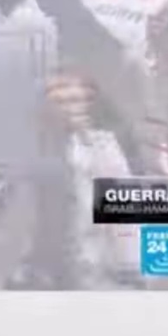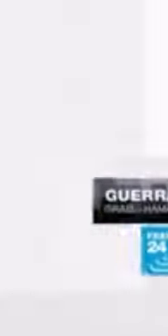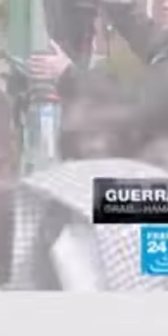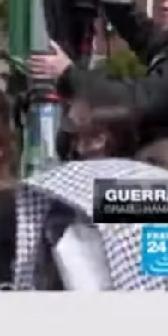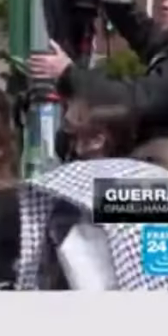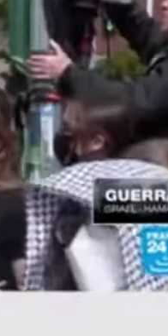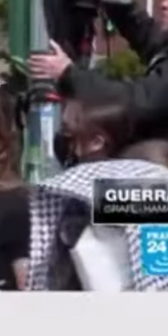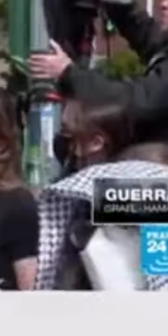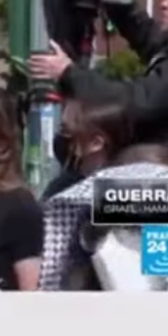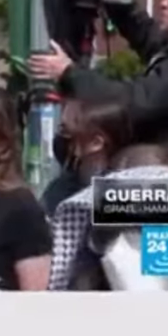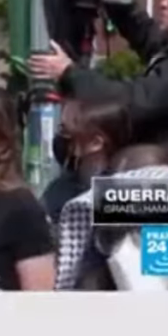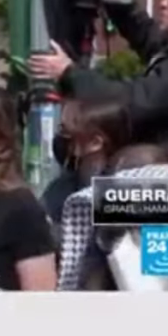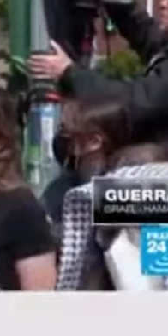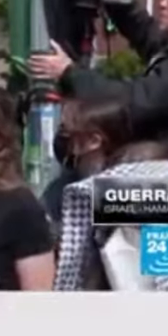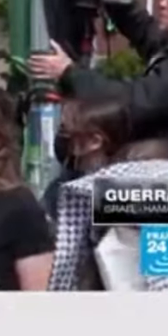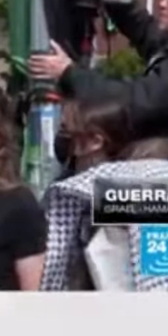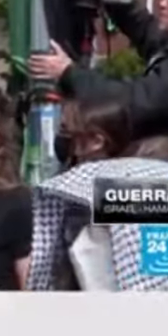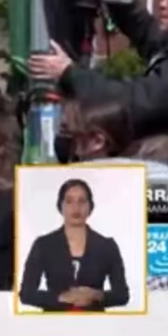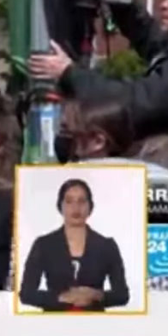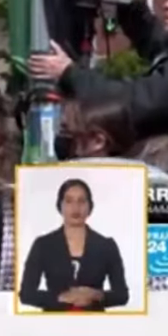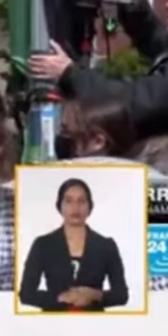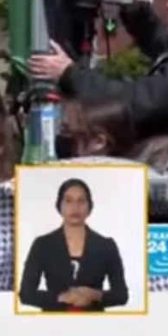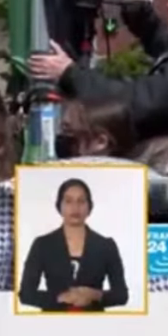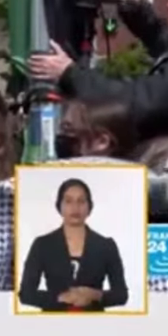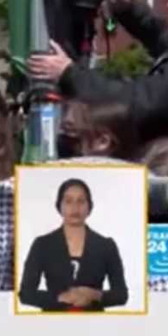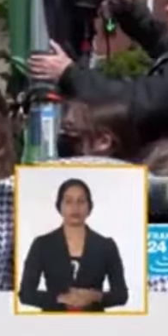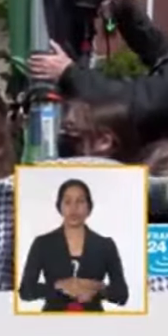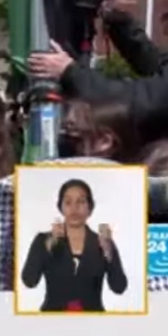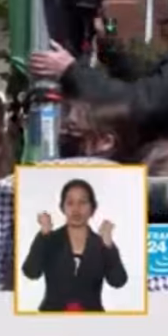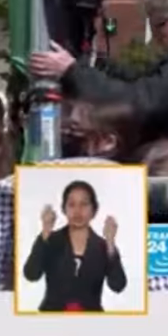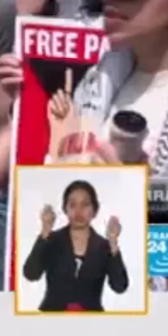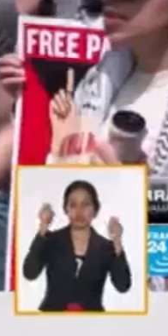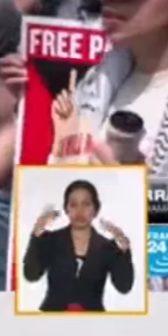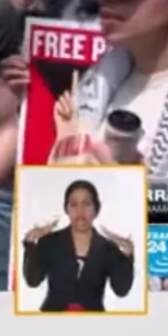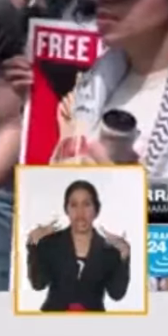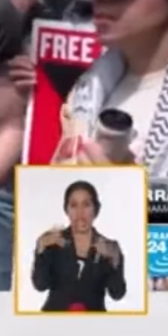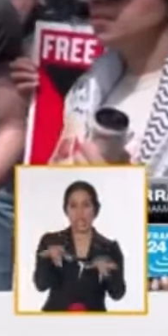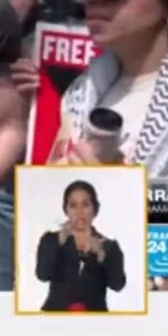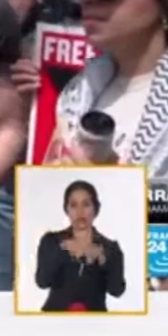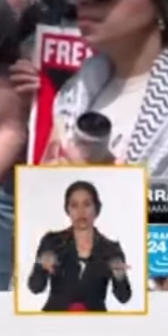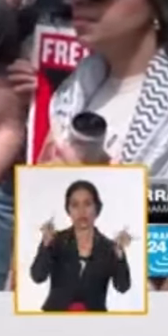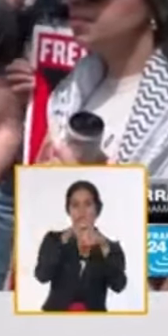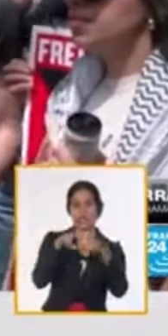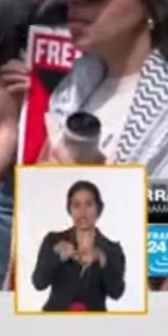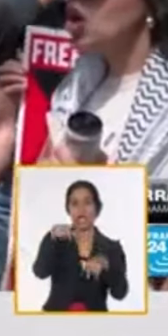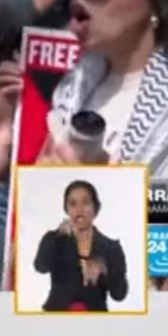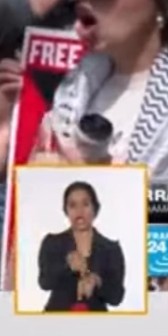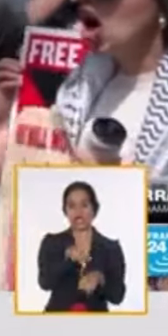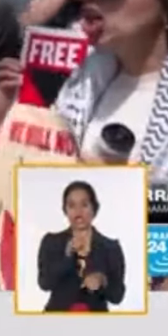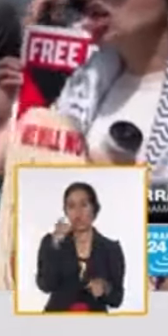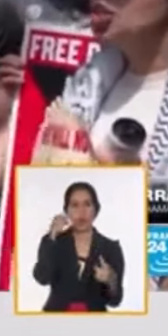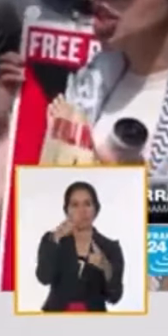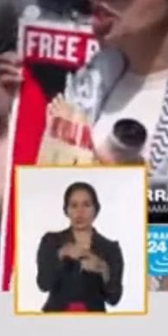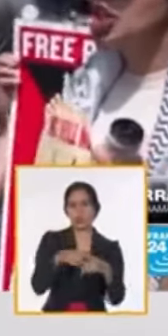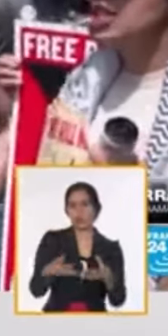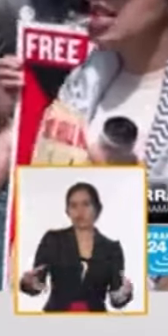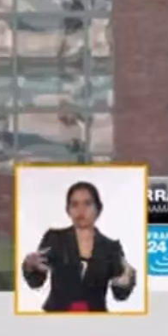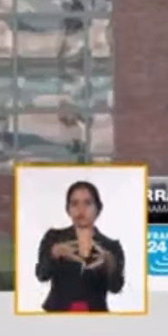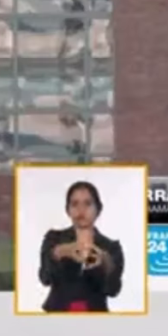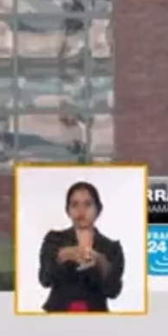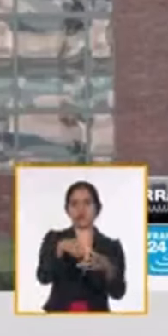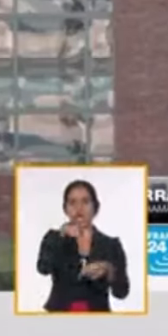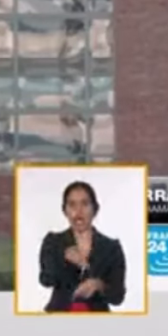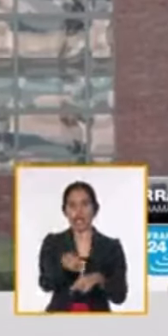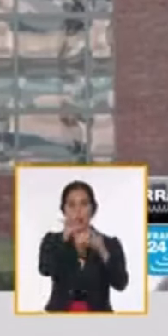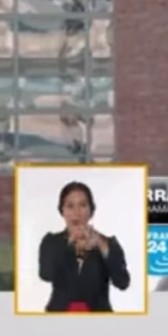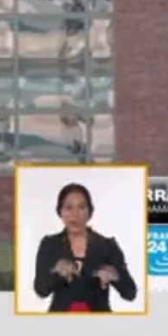Las protestas contra la guerra en Gaza se extienden en los campus universitarios de Estados Unidos. Pero ¿cómo surgió este movimiento estudiantil? La Universidad de Columbia,